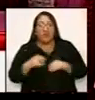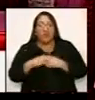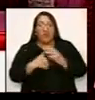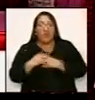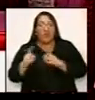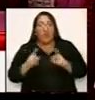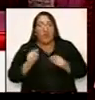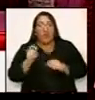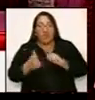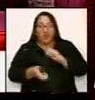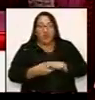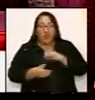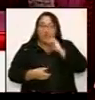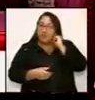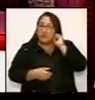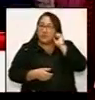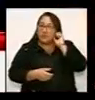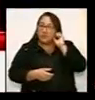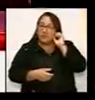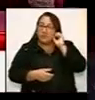Dirección General de Tratados.